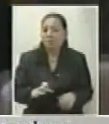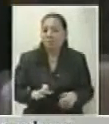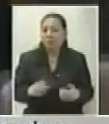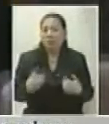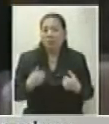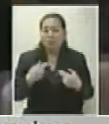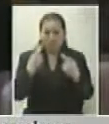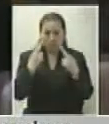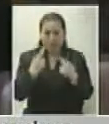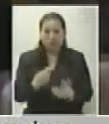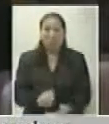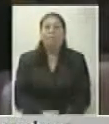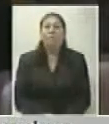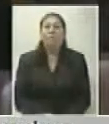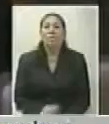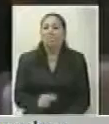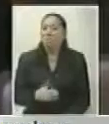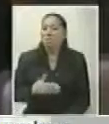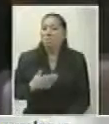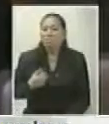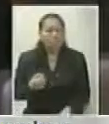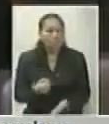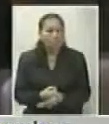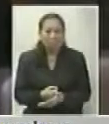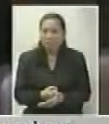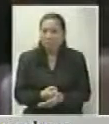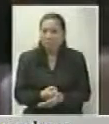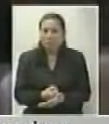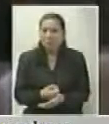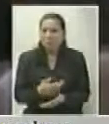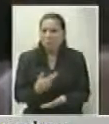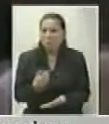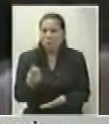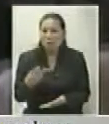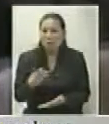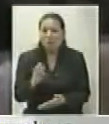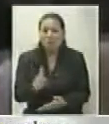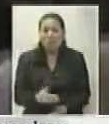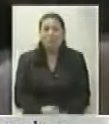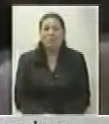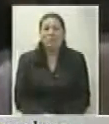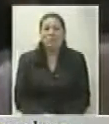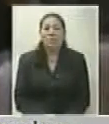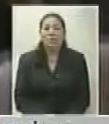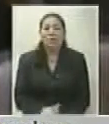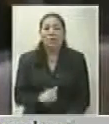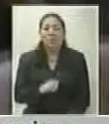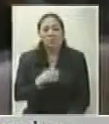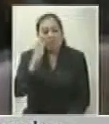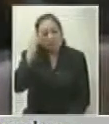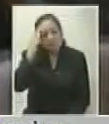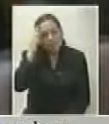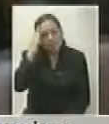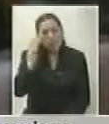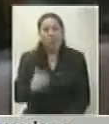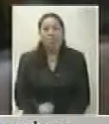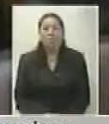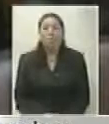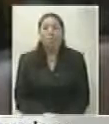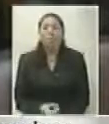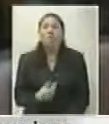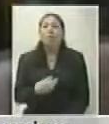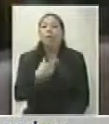los derechos fundamentales. No se pueden atropellar, señor. No puede haber una doble sanción. Yo sé, y a muchos